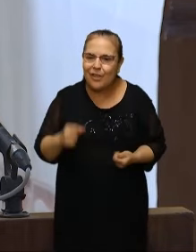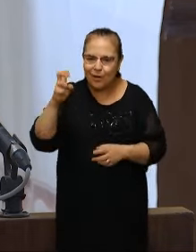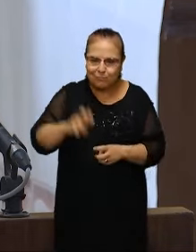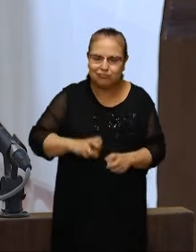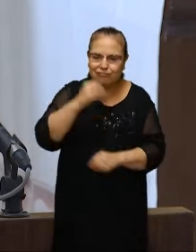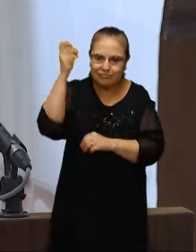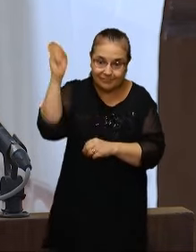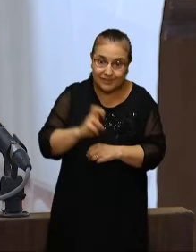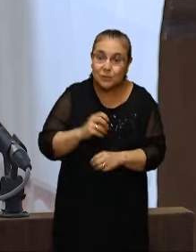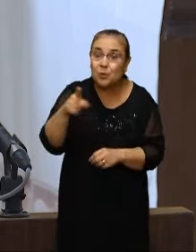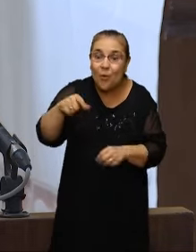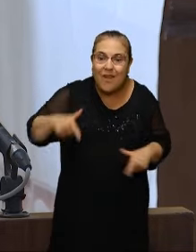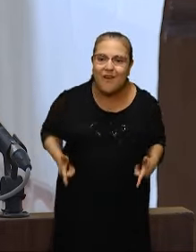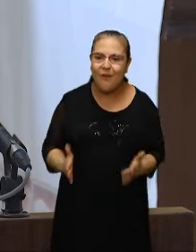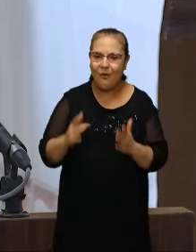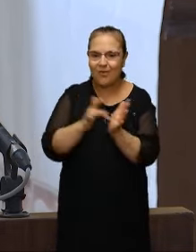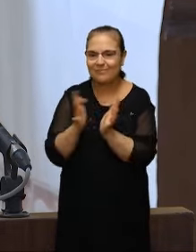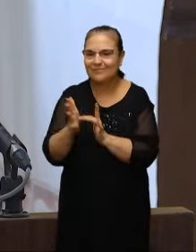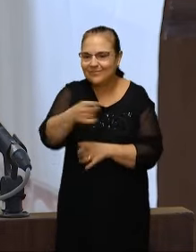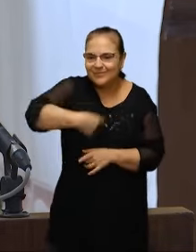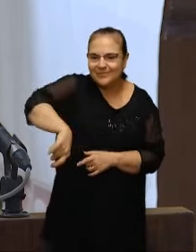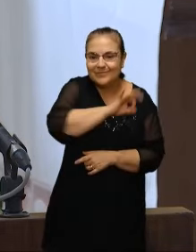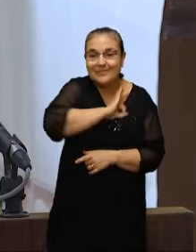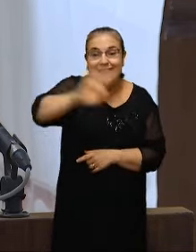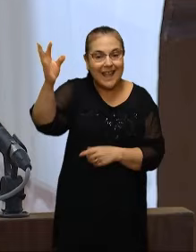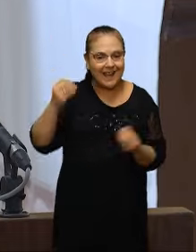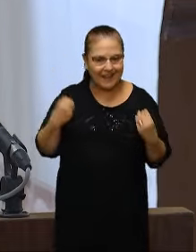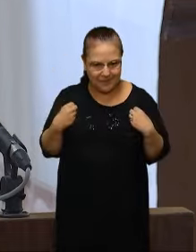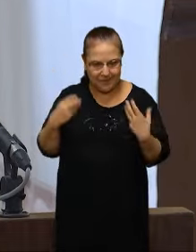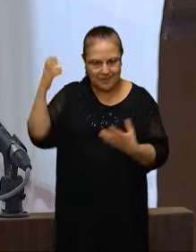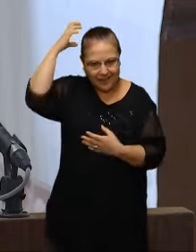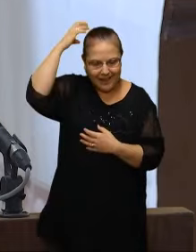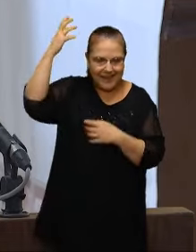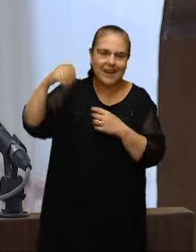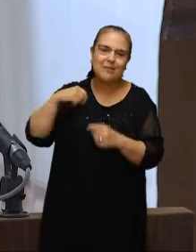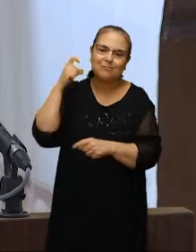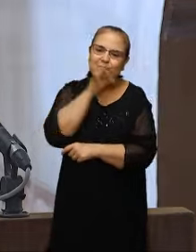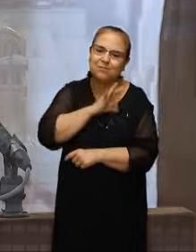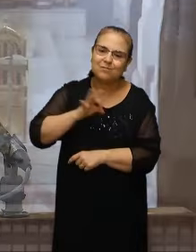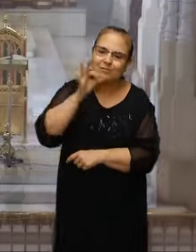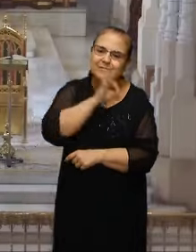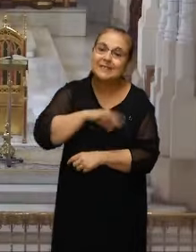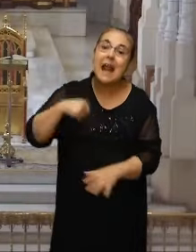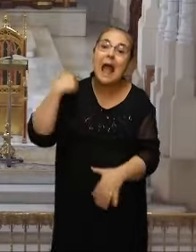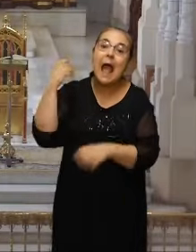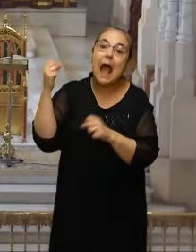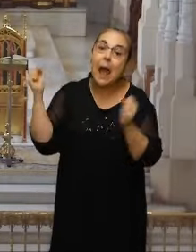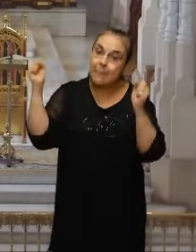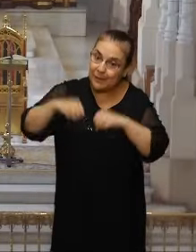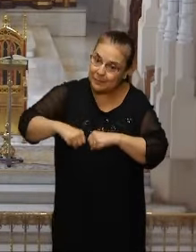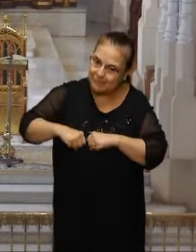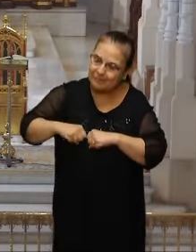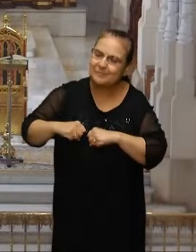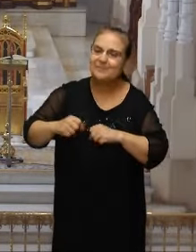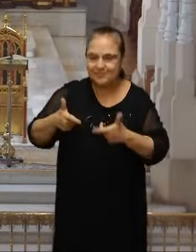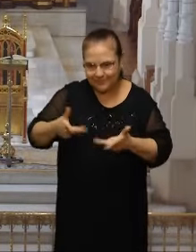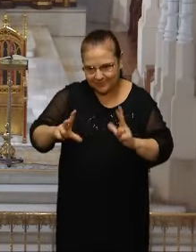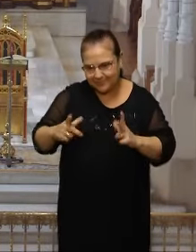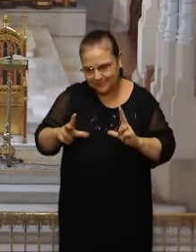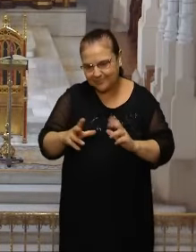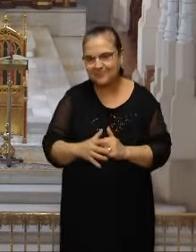nosotros tu hijo Jesucristo Nuestro Señor el que vive y reina Por los siglos de los siglos nos